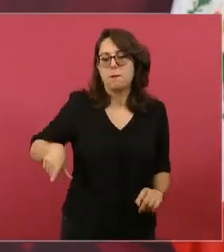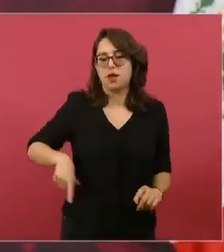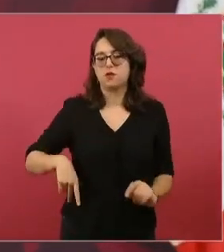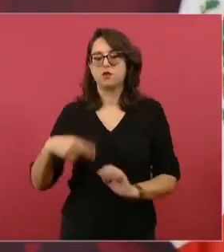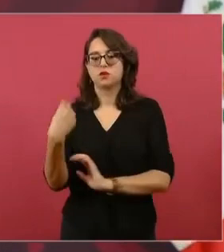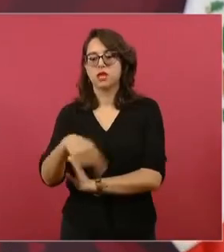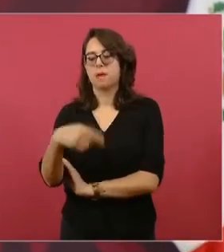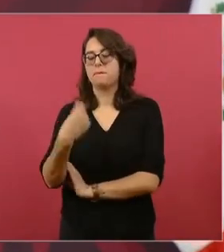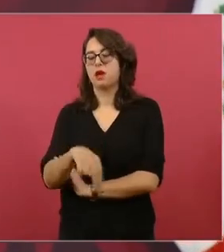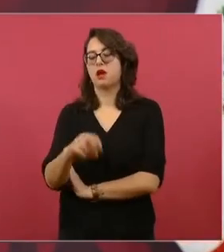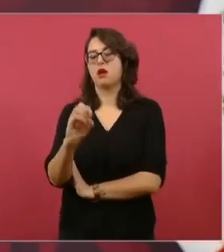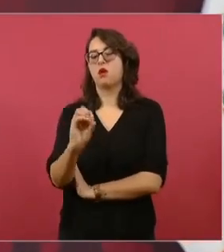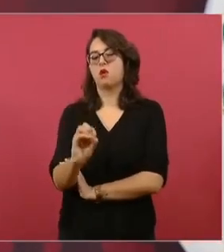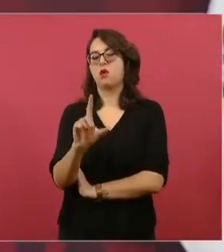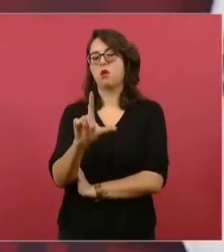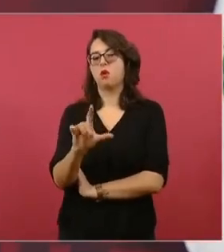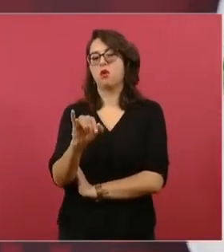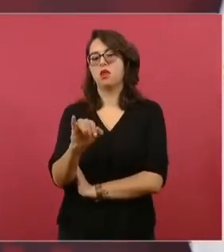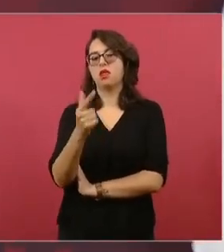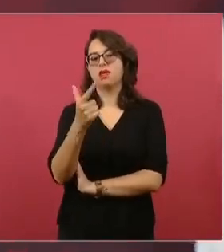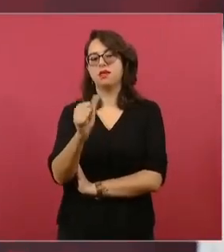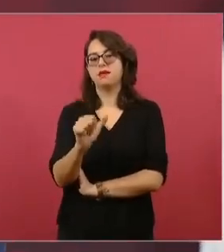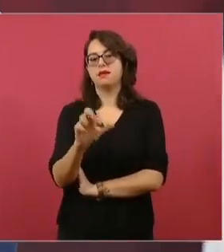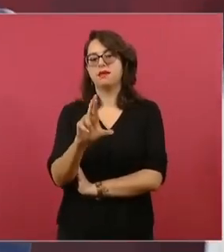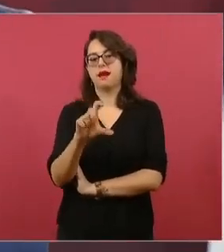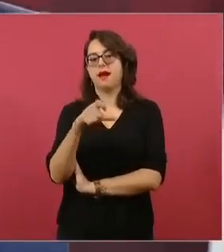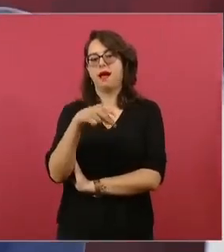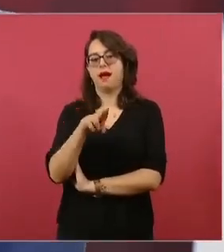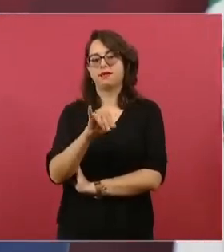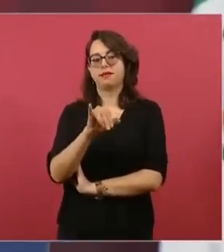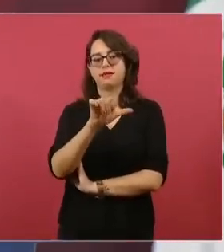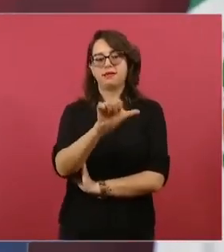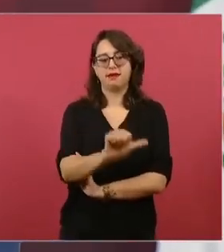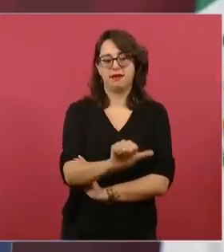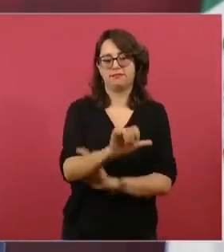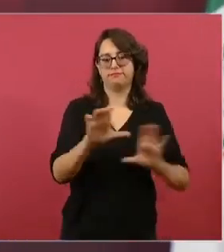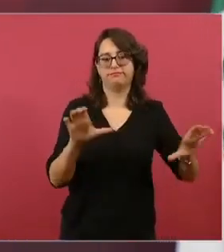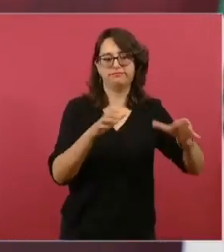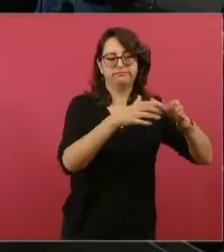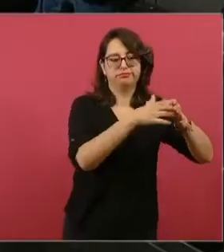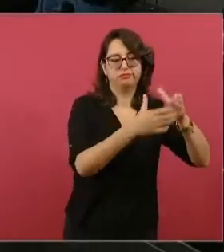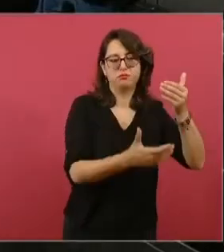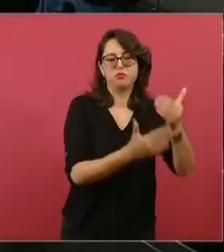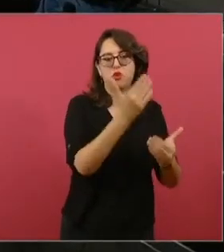de los de arriba. La democracia es el gobierno del pueblo.